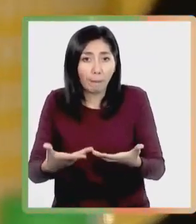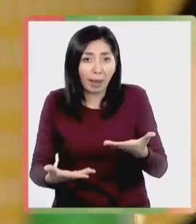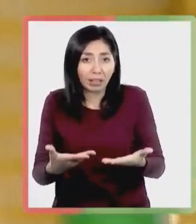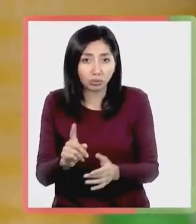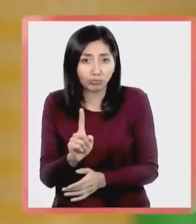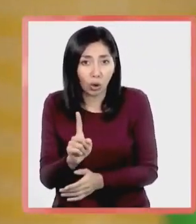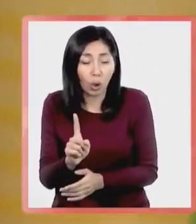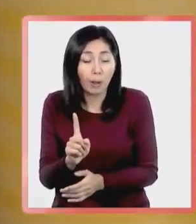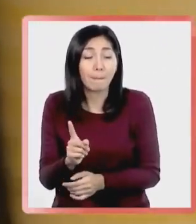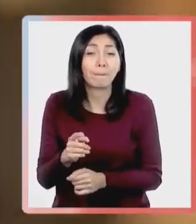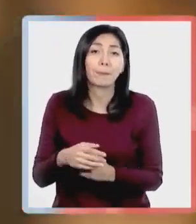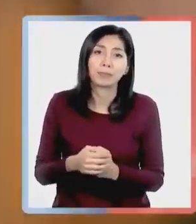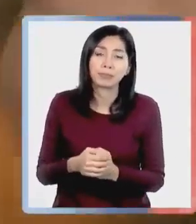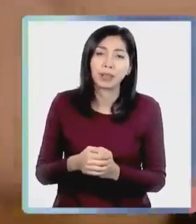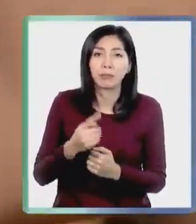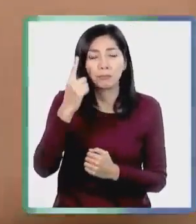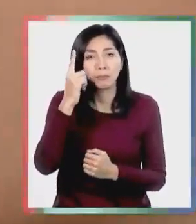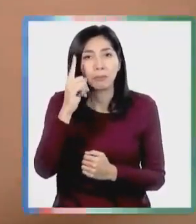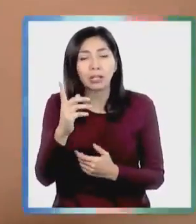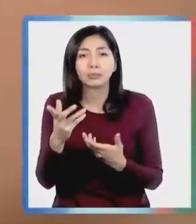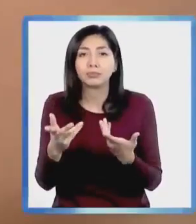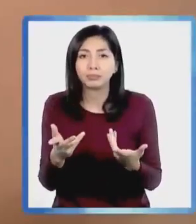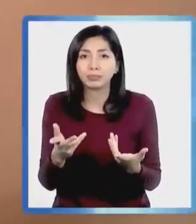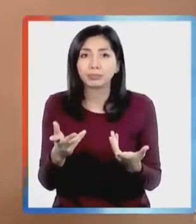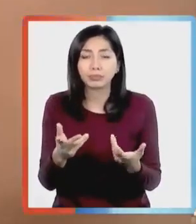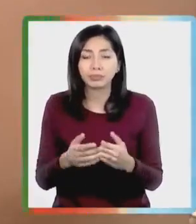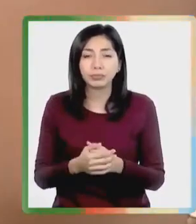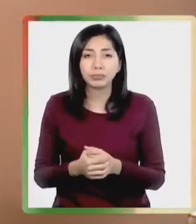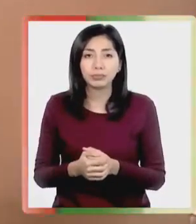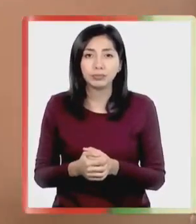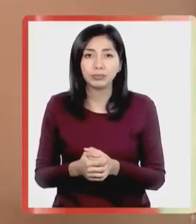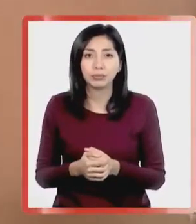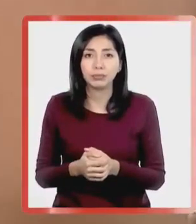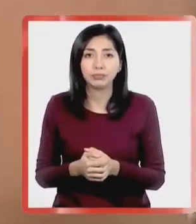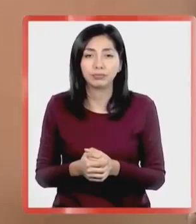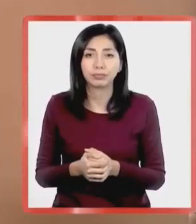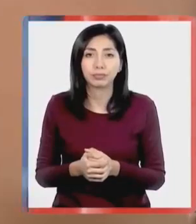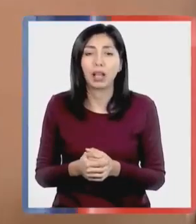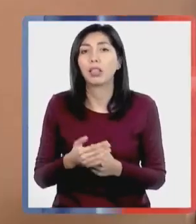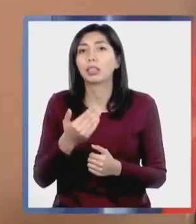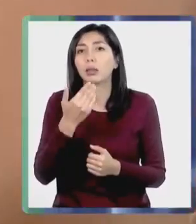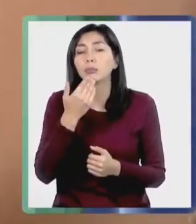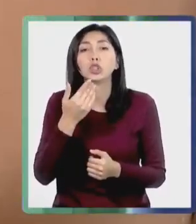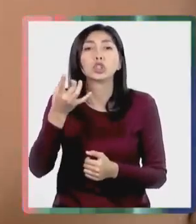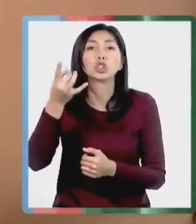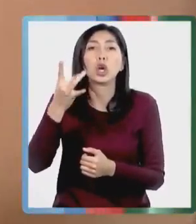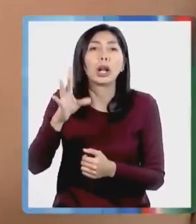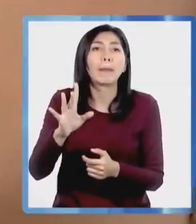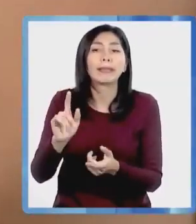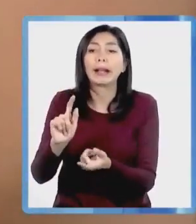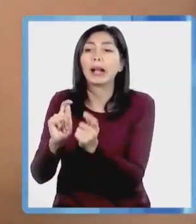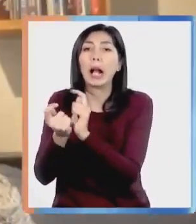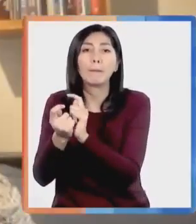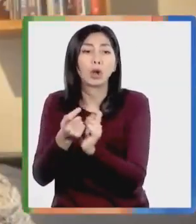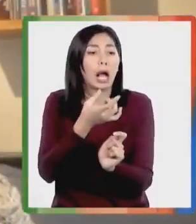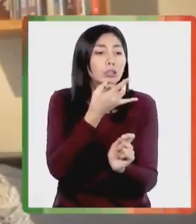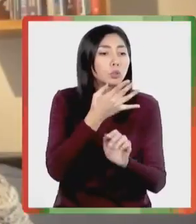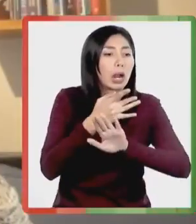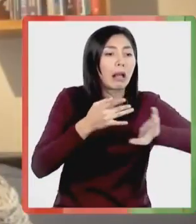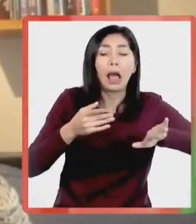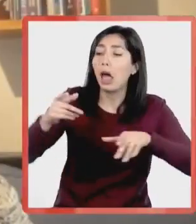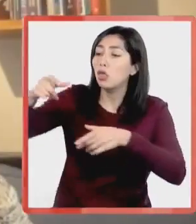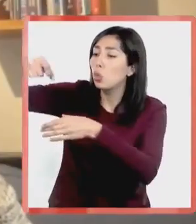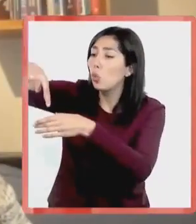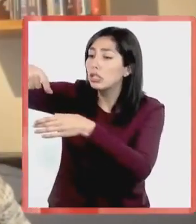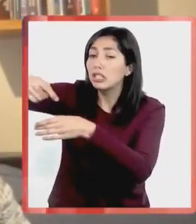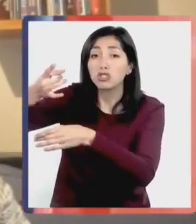control del peso, siempre y cuando, por supuesto, no vayan asociados a otros cambios de estilo de vida. O sea, si solamente nosotros cambiamos